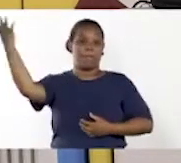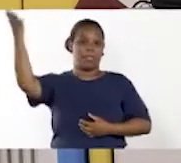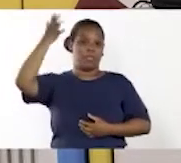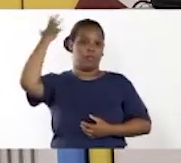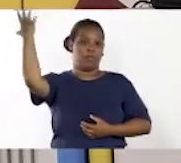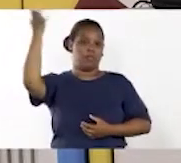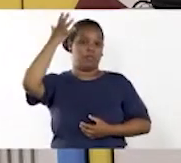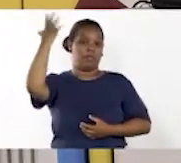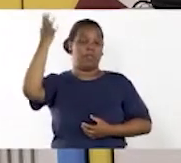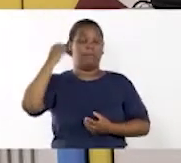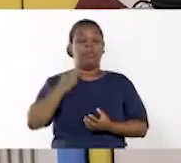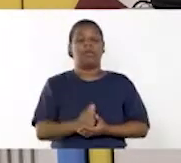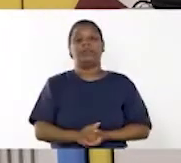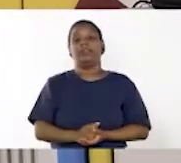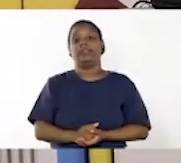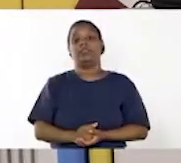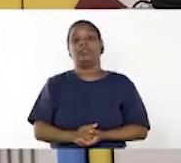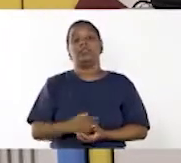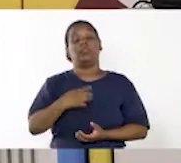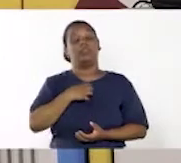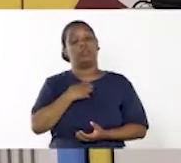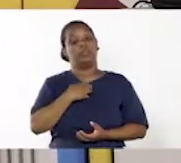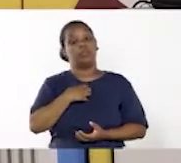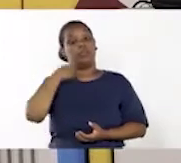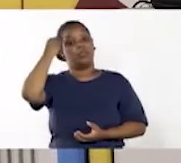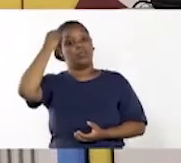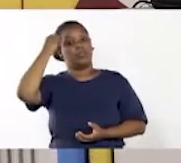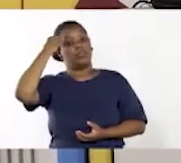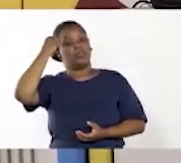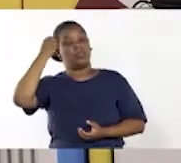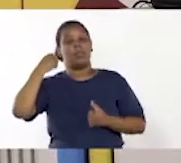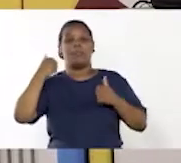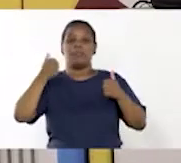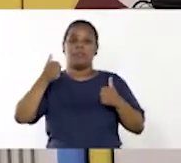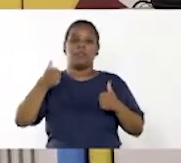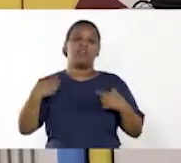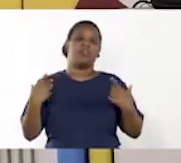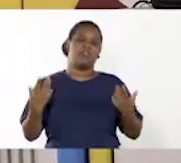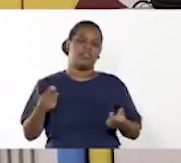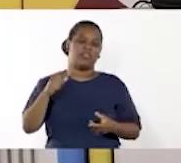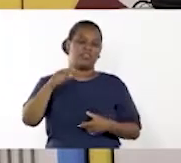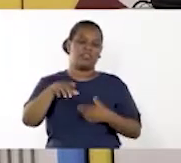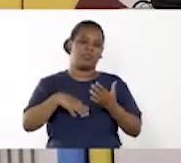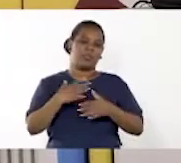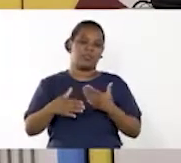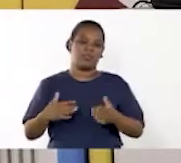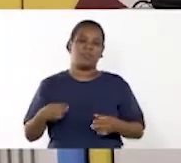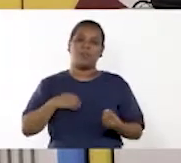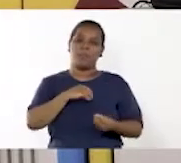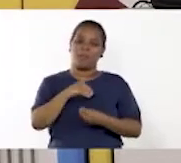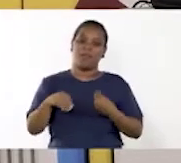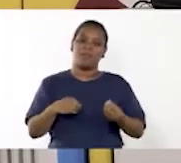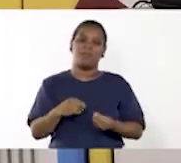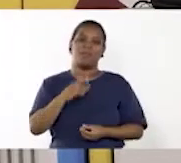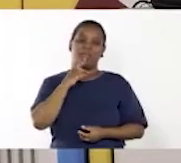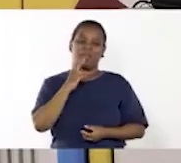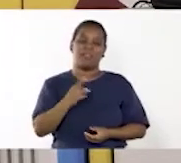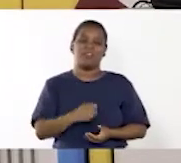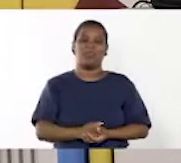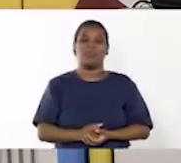pero debemos ser optimistas y pensar que esa situación va a tener